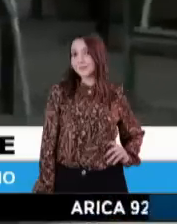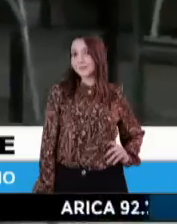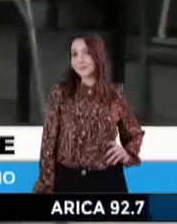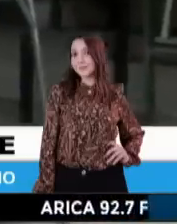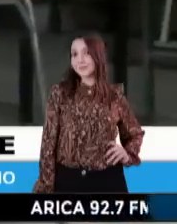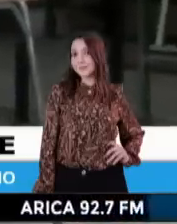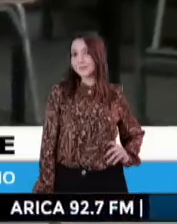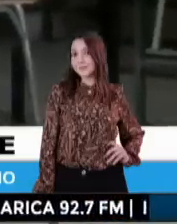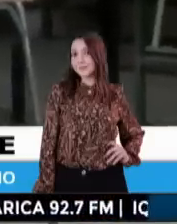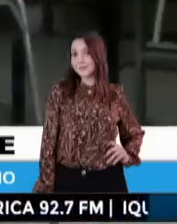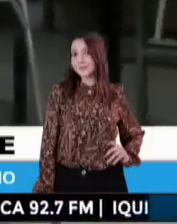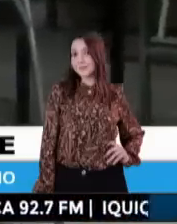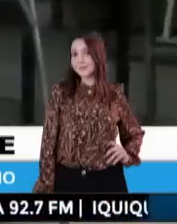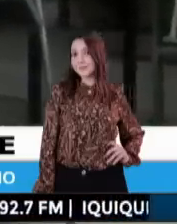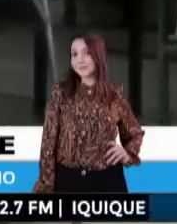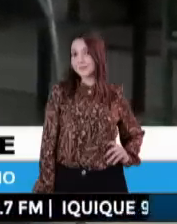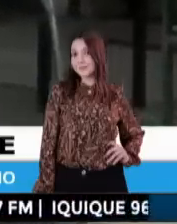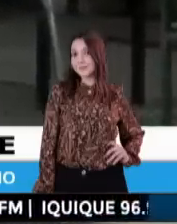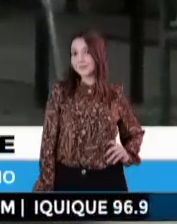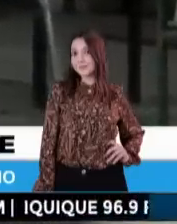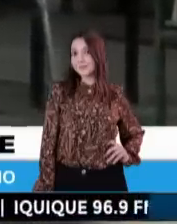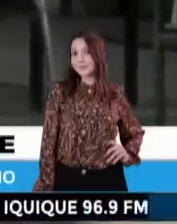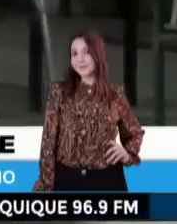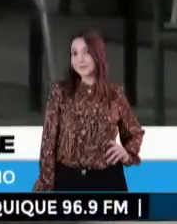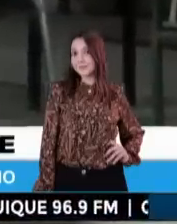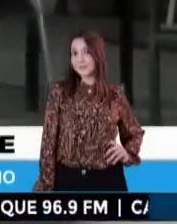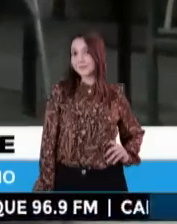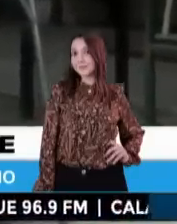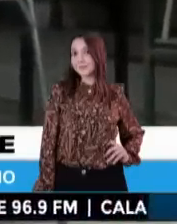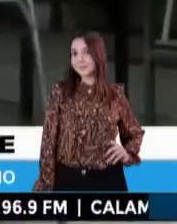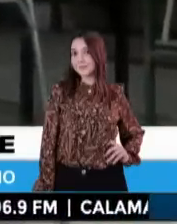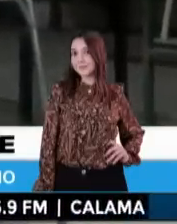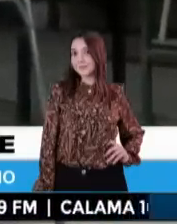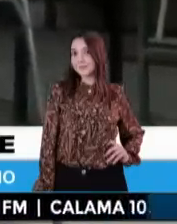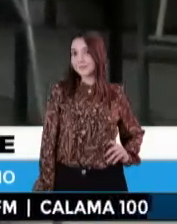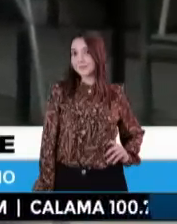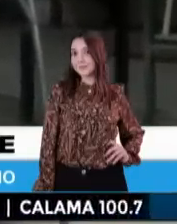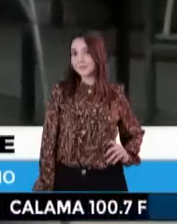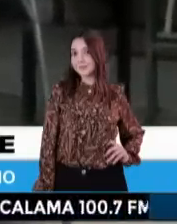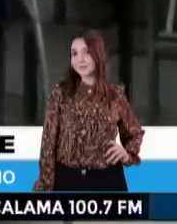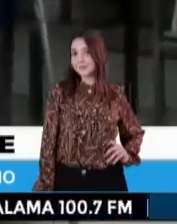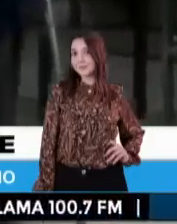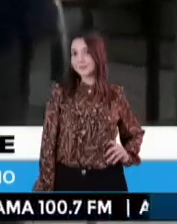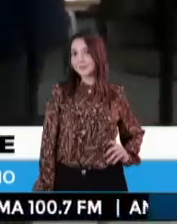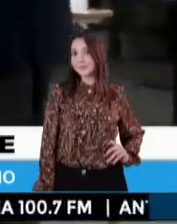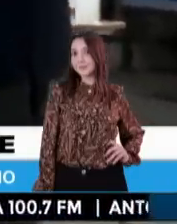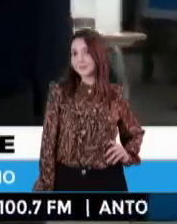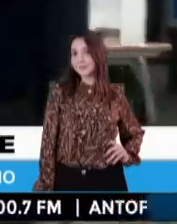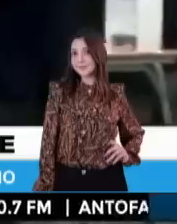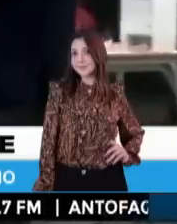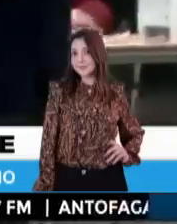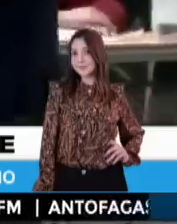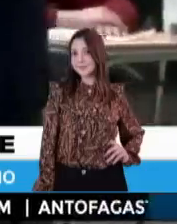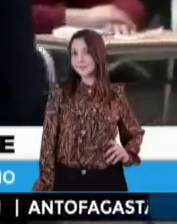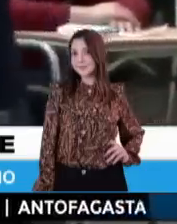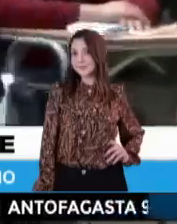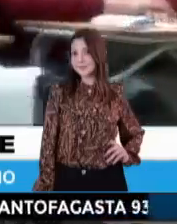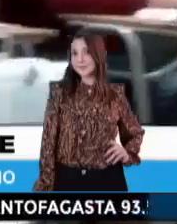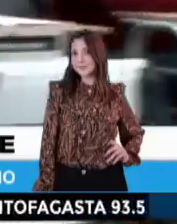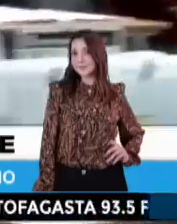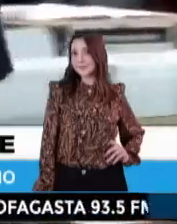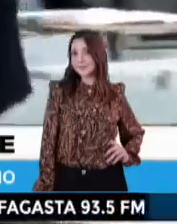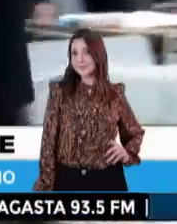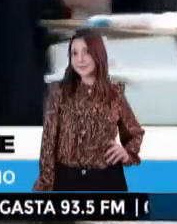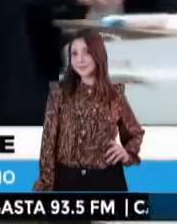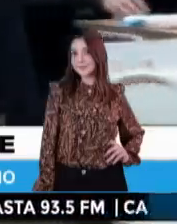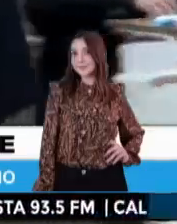ya conocía esta declaración que ayer fue publicada. Defendió al exmandatario intentando responder a